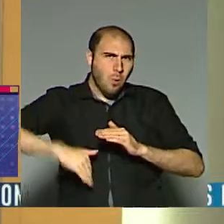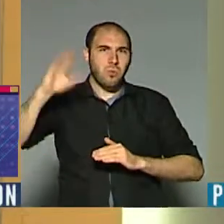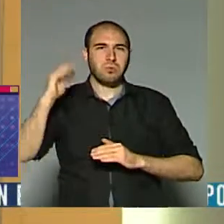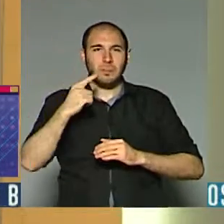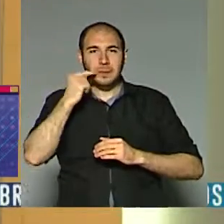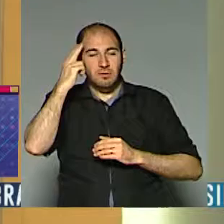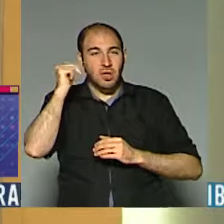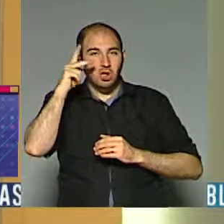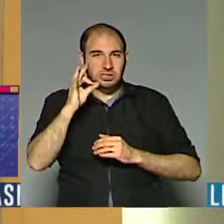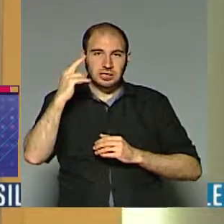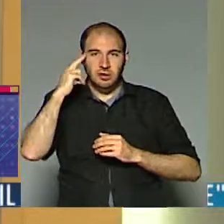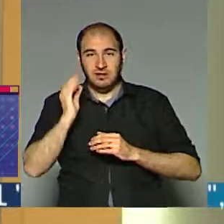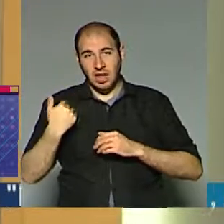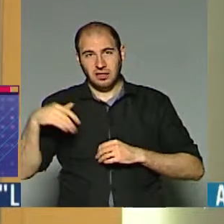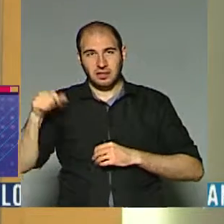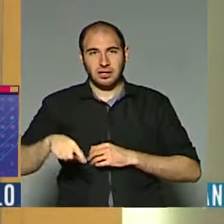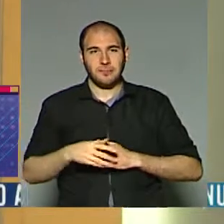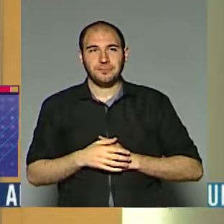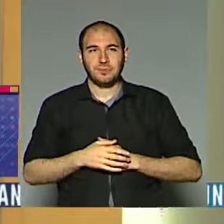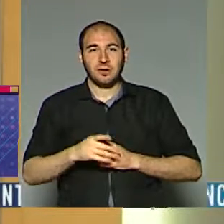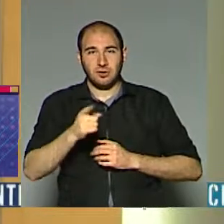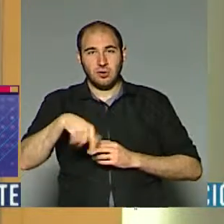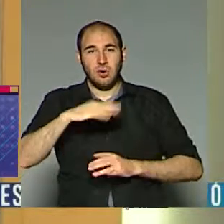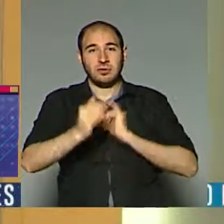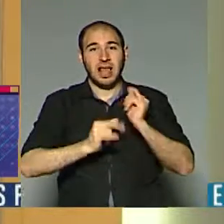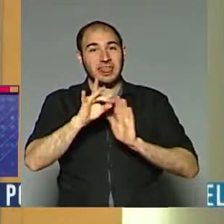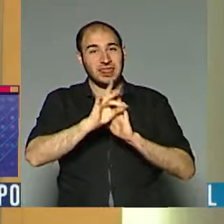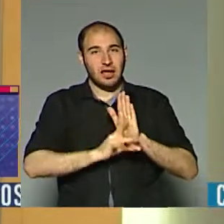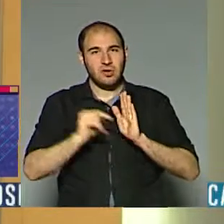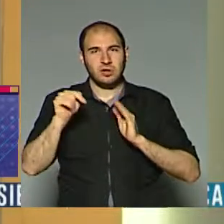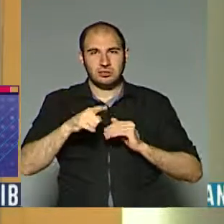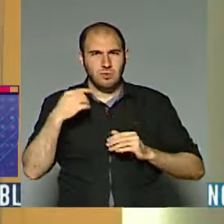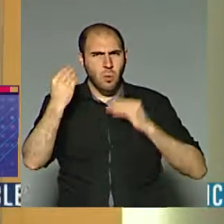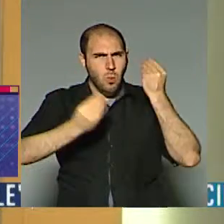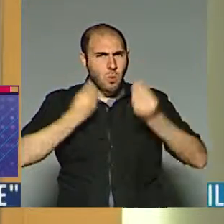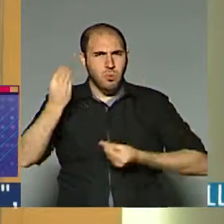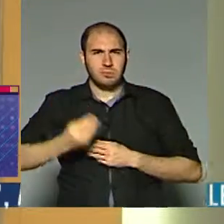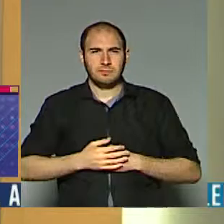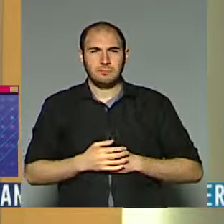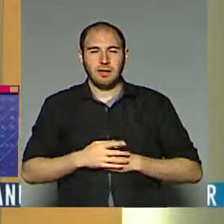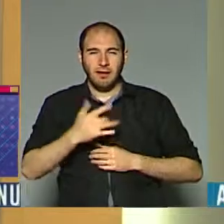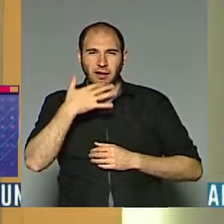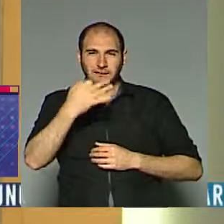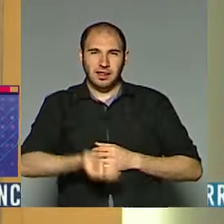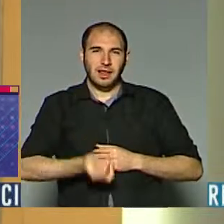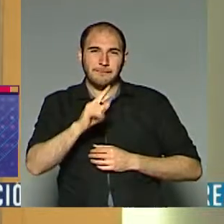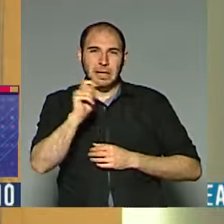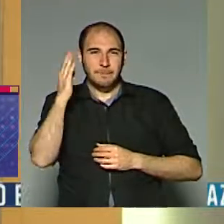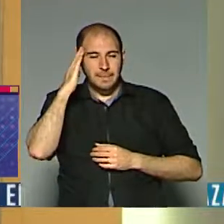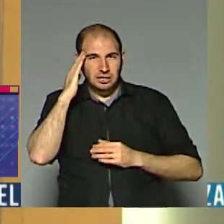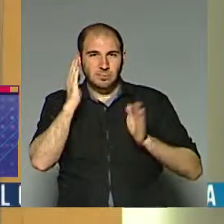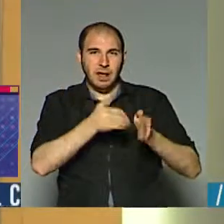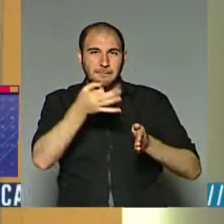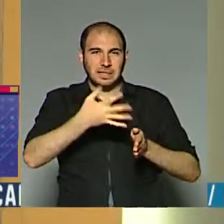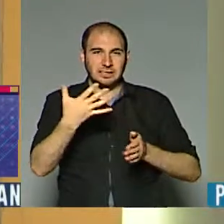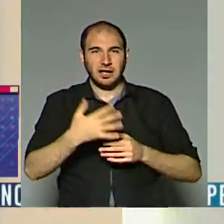década del 80 y 90 Argentina. Entonces, estamos hablando de un dato que es sumamente preocupante. Es cierto que el mes de marzo es un mes